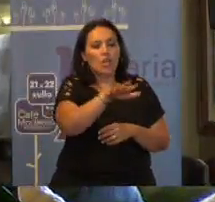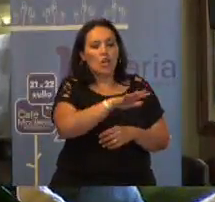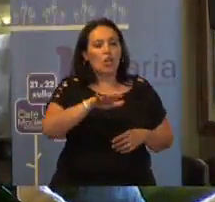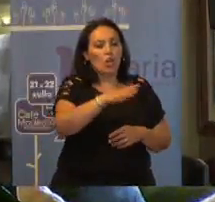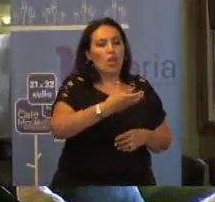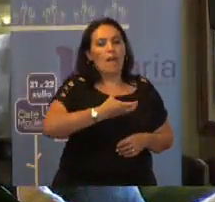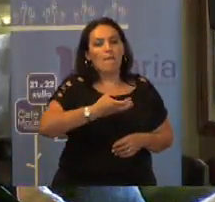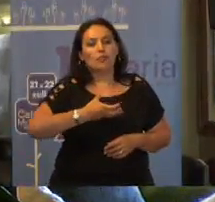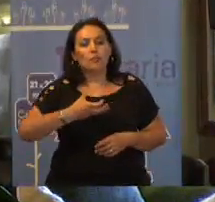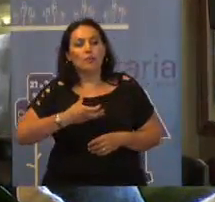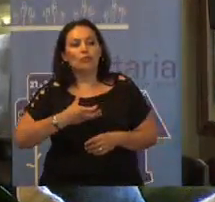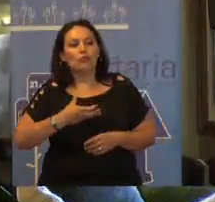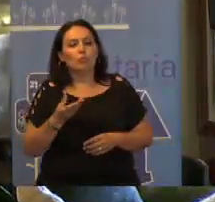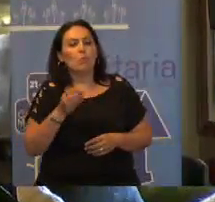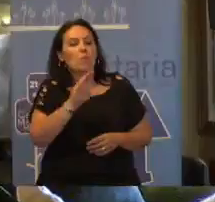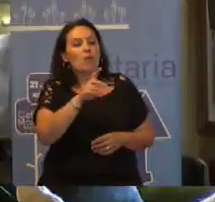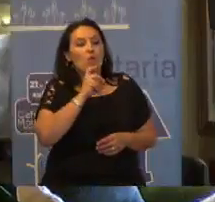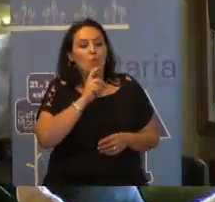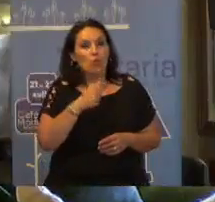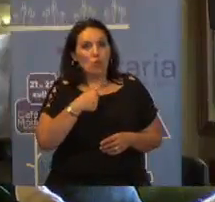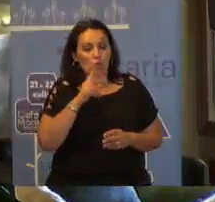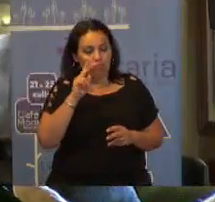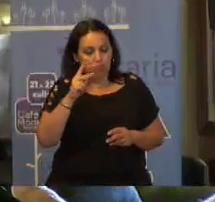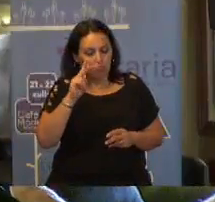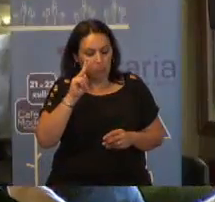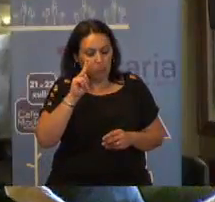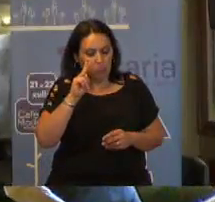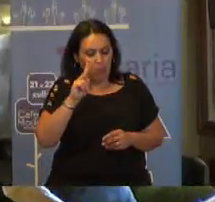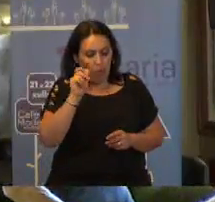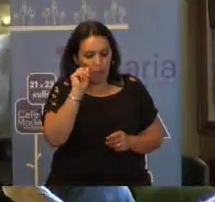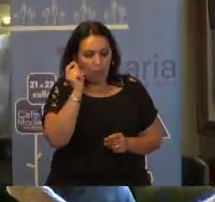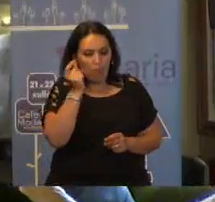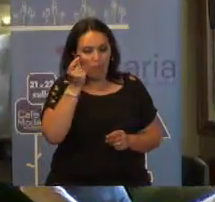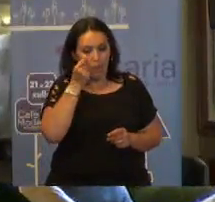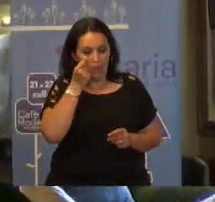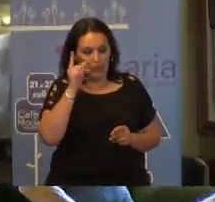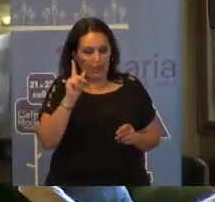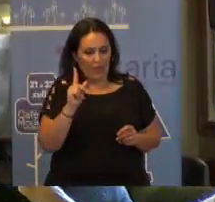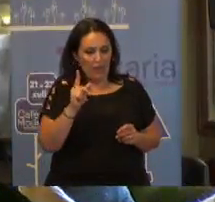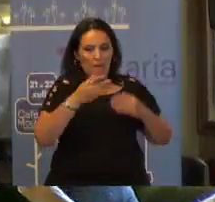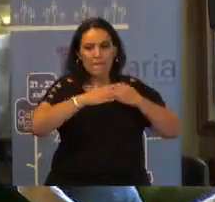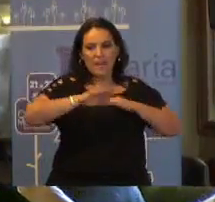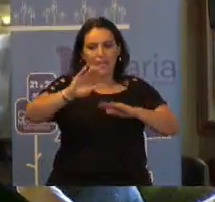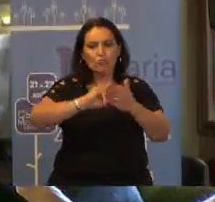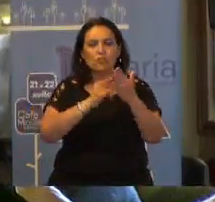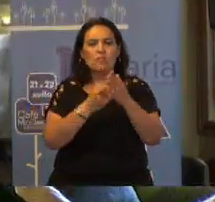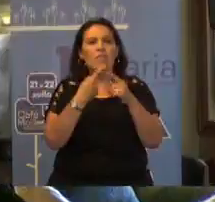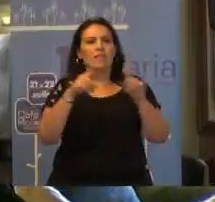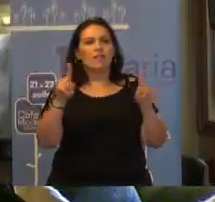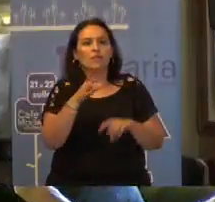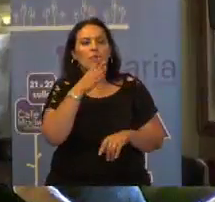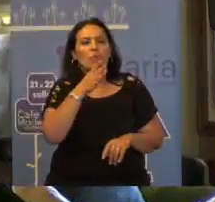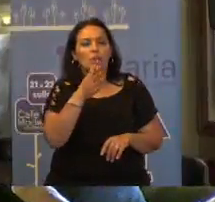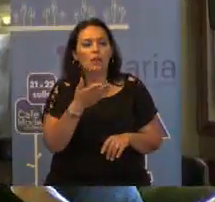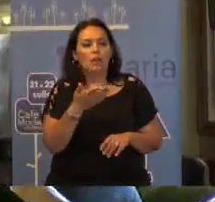diría que as mareas, a propia Marea, establezca un sistema diferente, porque, por poñer un